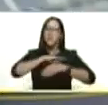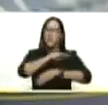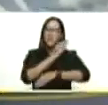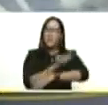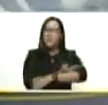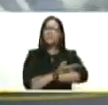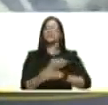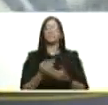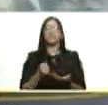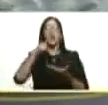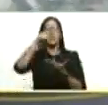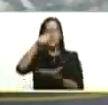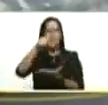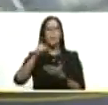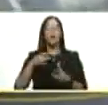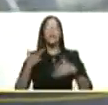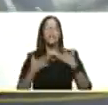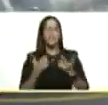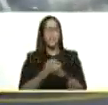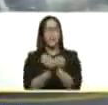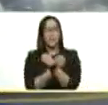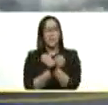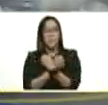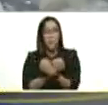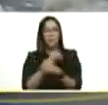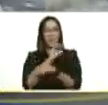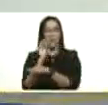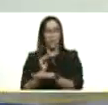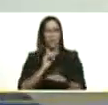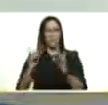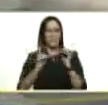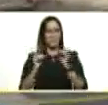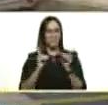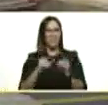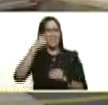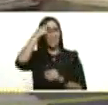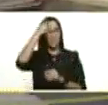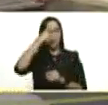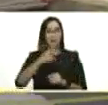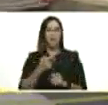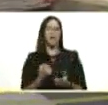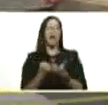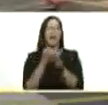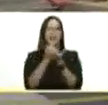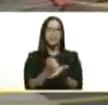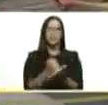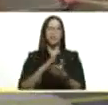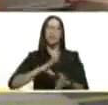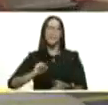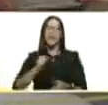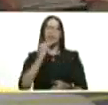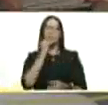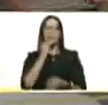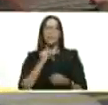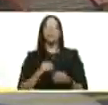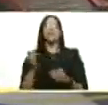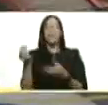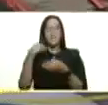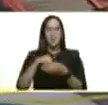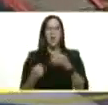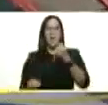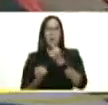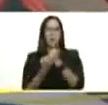de los CLAP, un acto de amor que protege la nutrición y el bienestar del pueblo, contribuye con la soberanía alimentaria y además